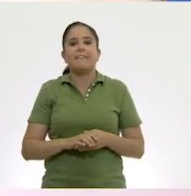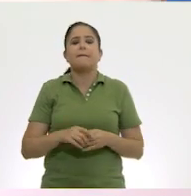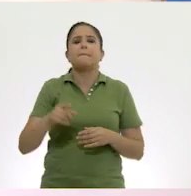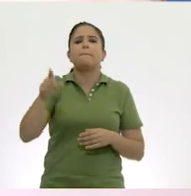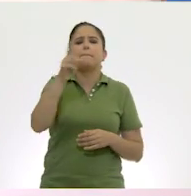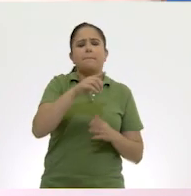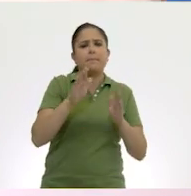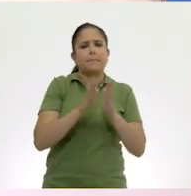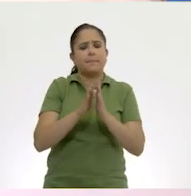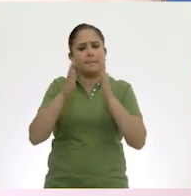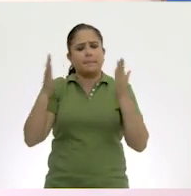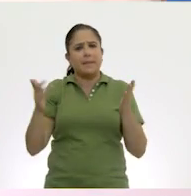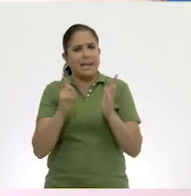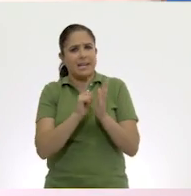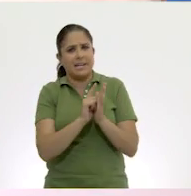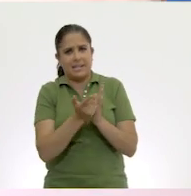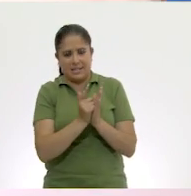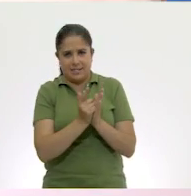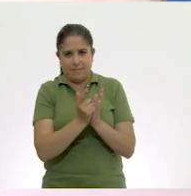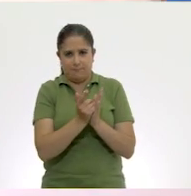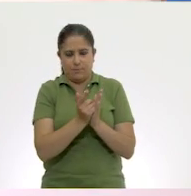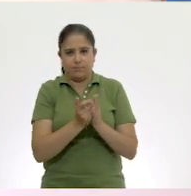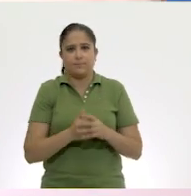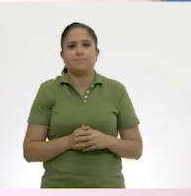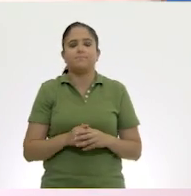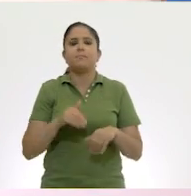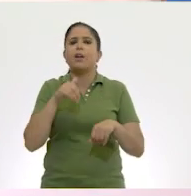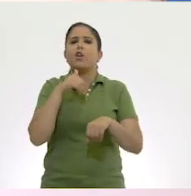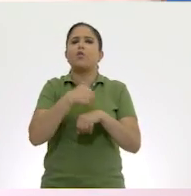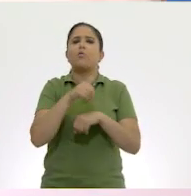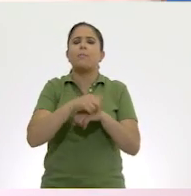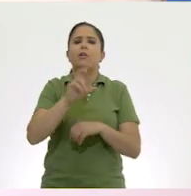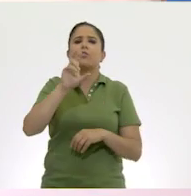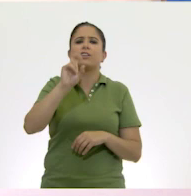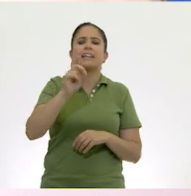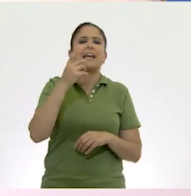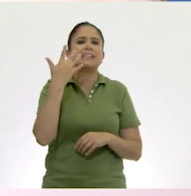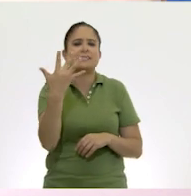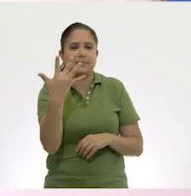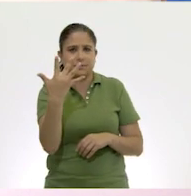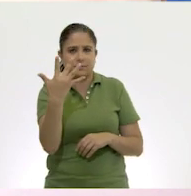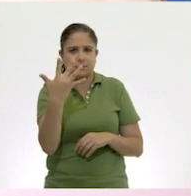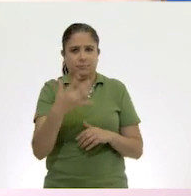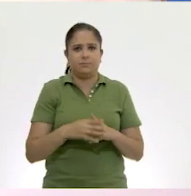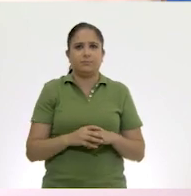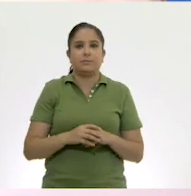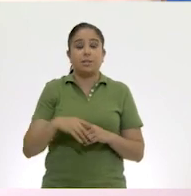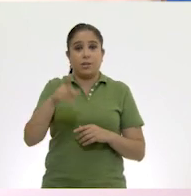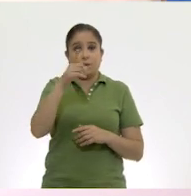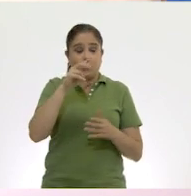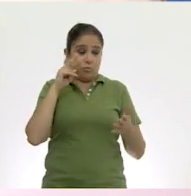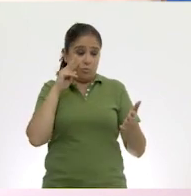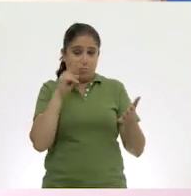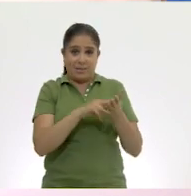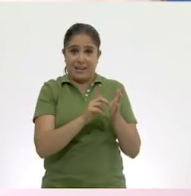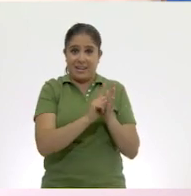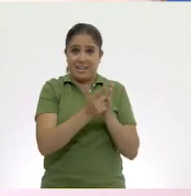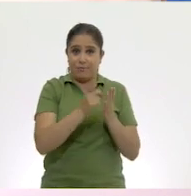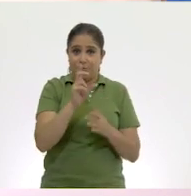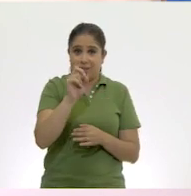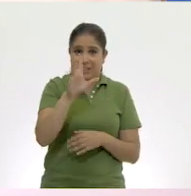abrir nuestro libro en la página 35 como pueden observar